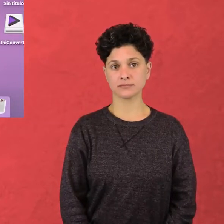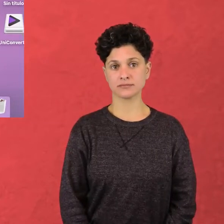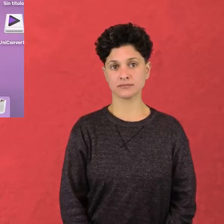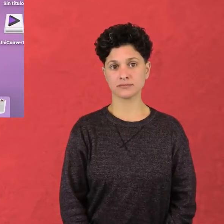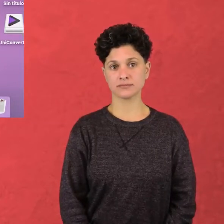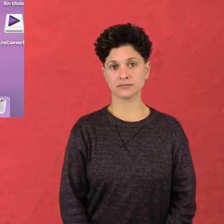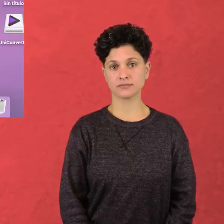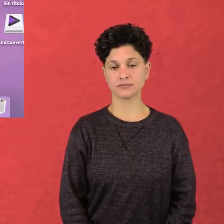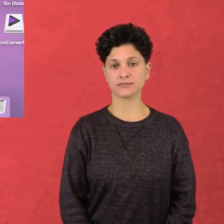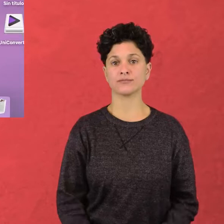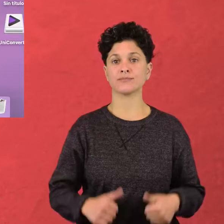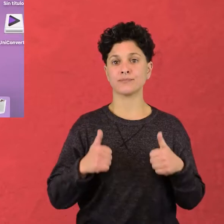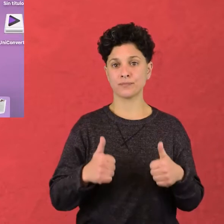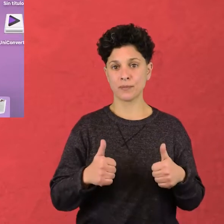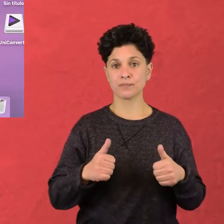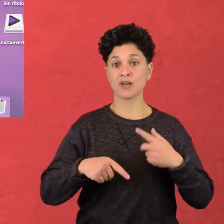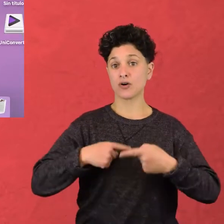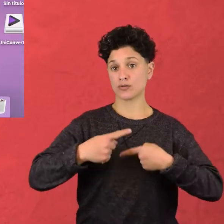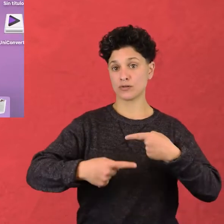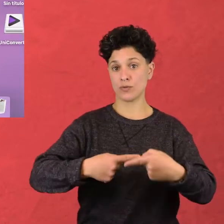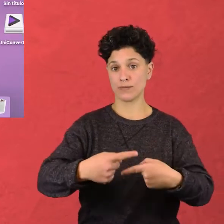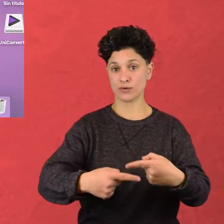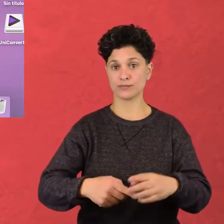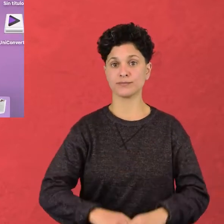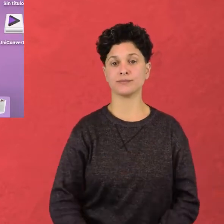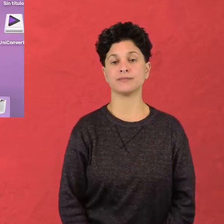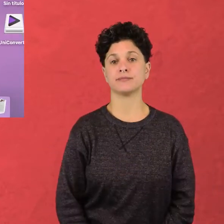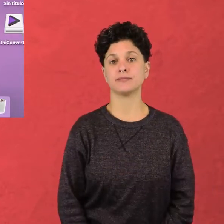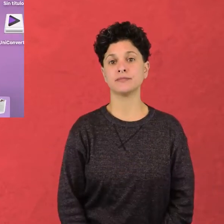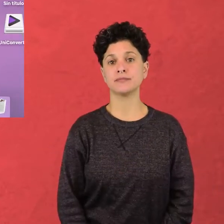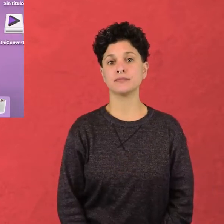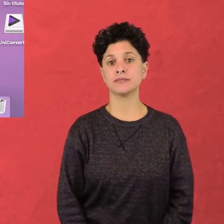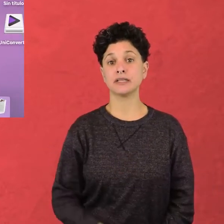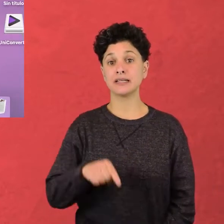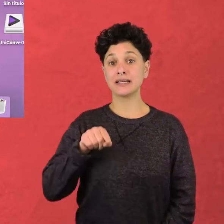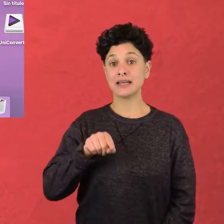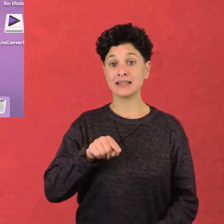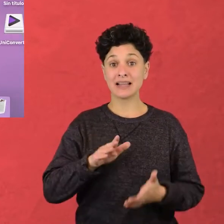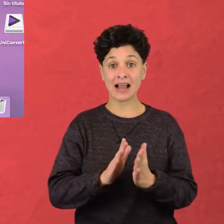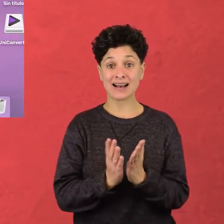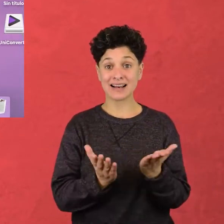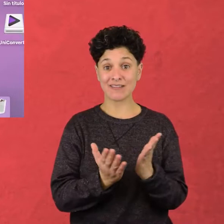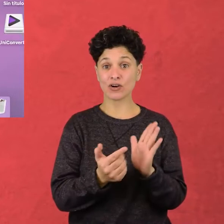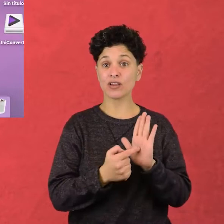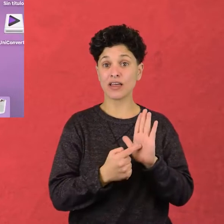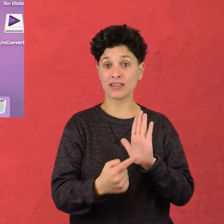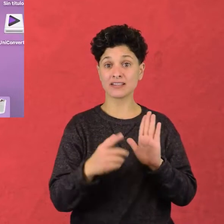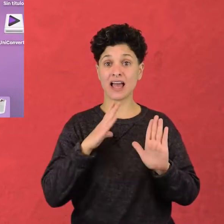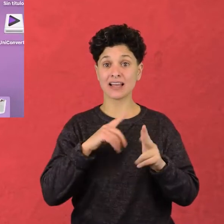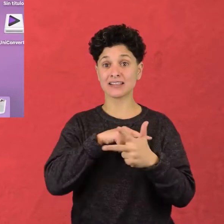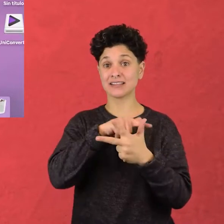Muy bien, seguimos. Entonces este libro me está diciendo que tenemos tres